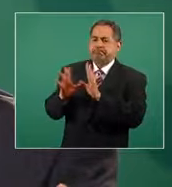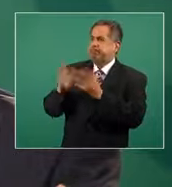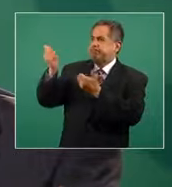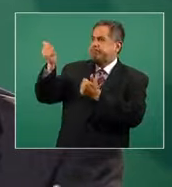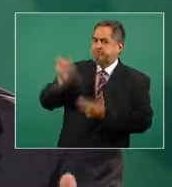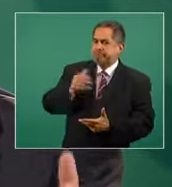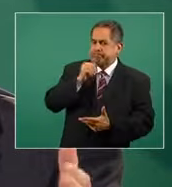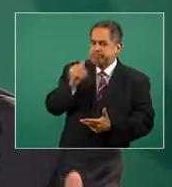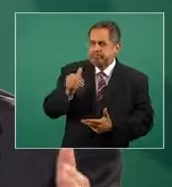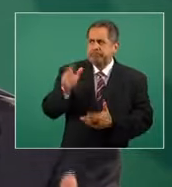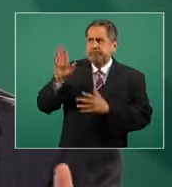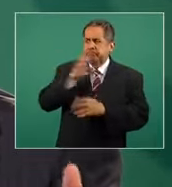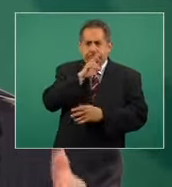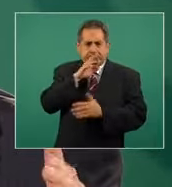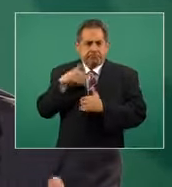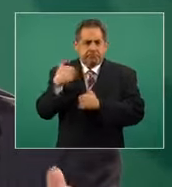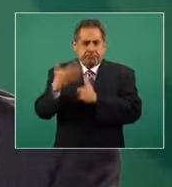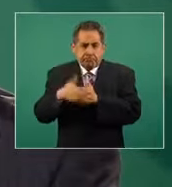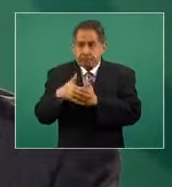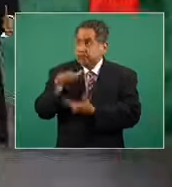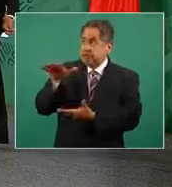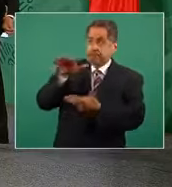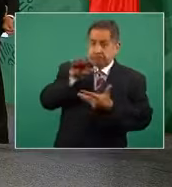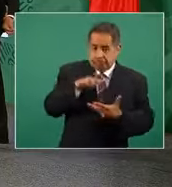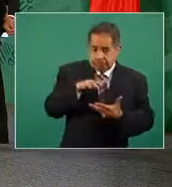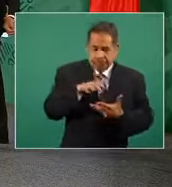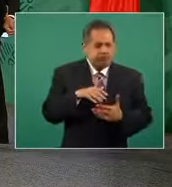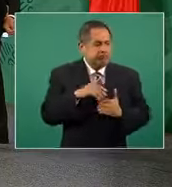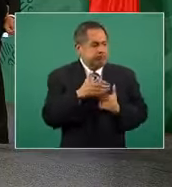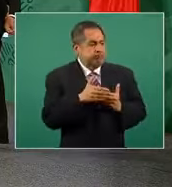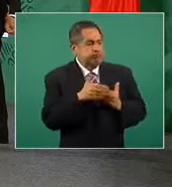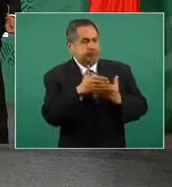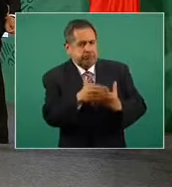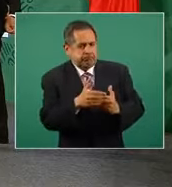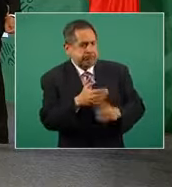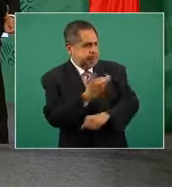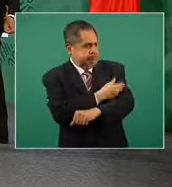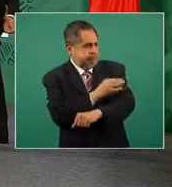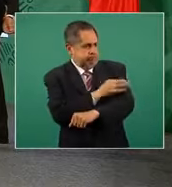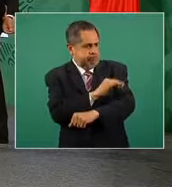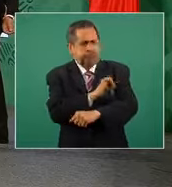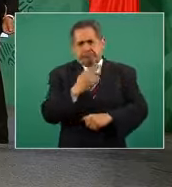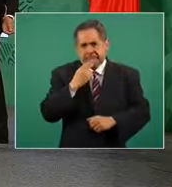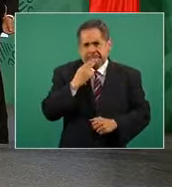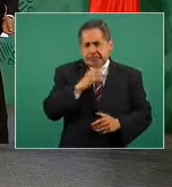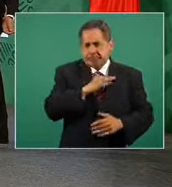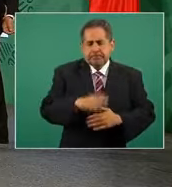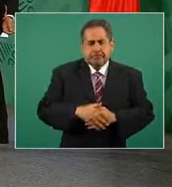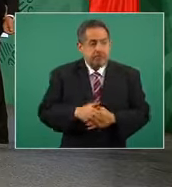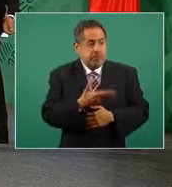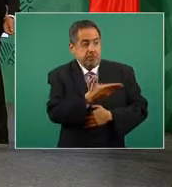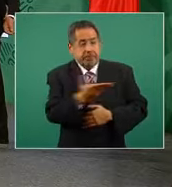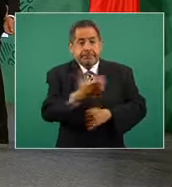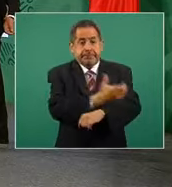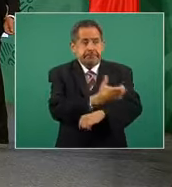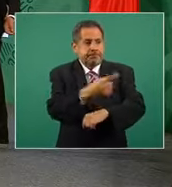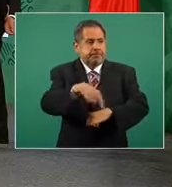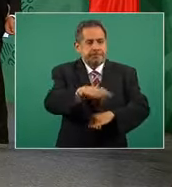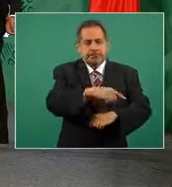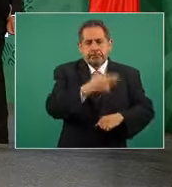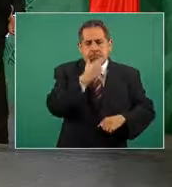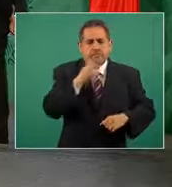total certidumbre de que se recibirán las segundas dosis. A nuestras compañeras y compañeros del sector salud que tienen todavía esta